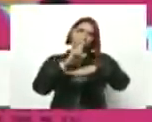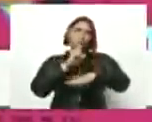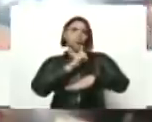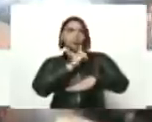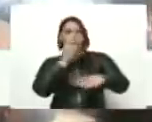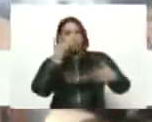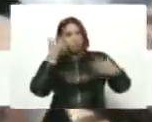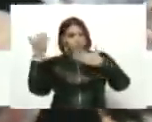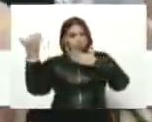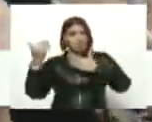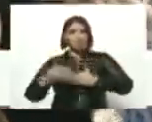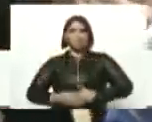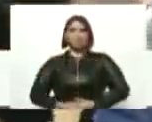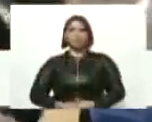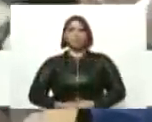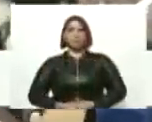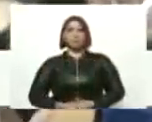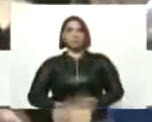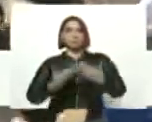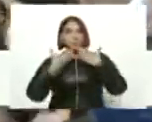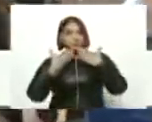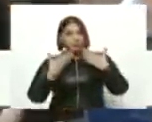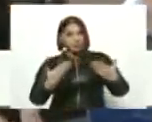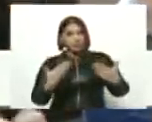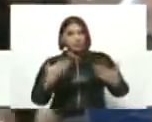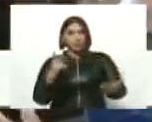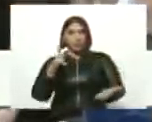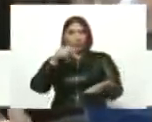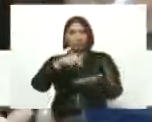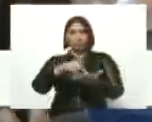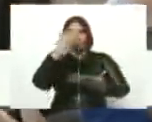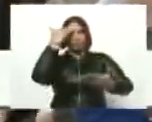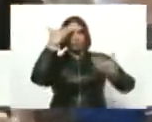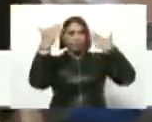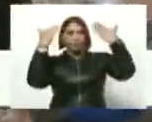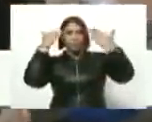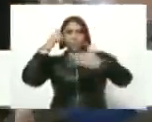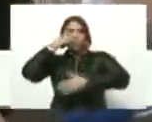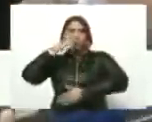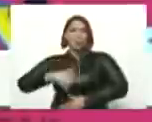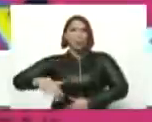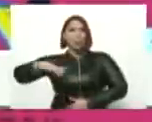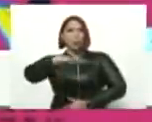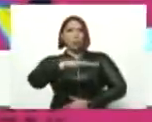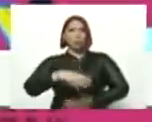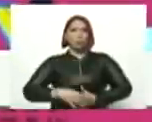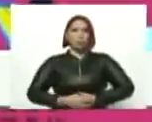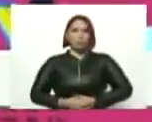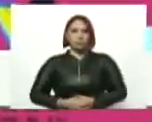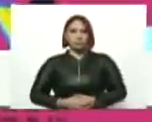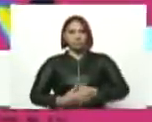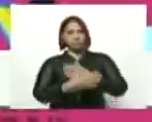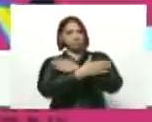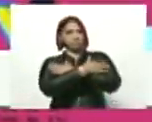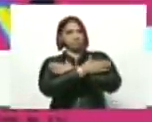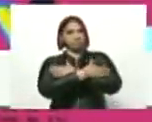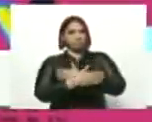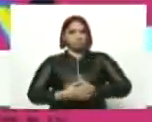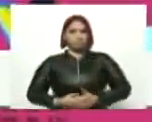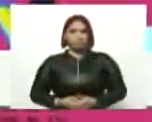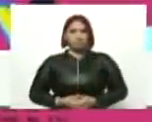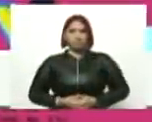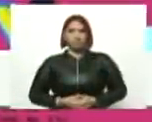favor. Gracias, compañera, por estar acá. Saludos al pueblo de Sandino. Un gran abrazo, Daniel,